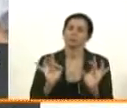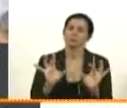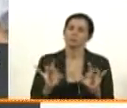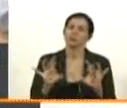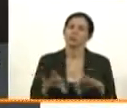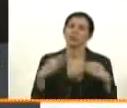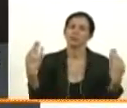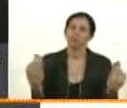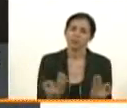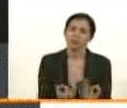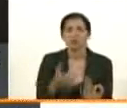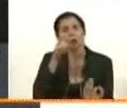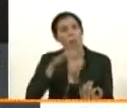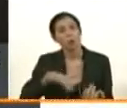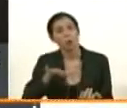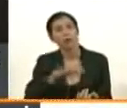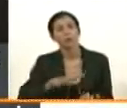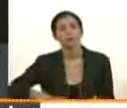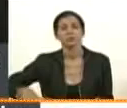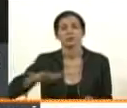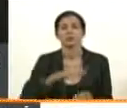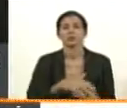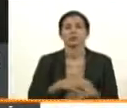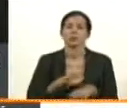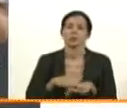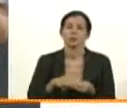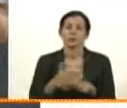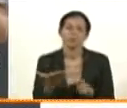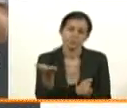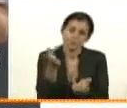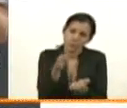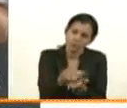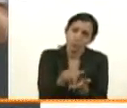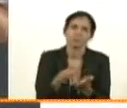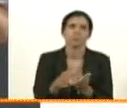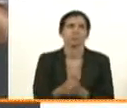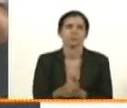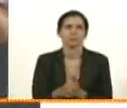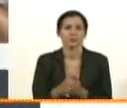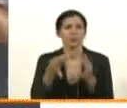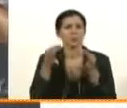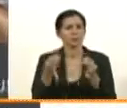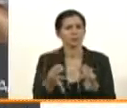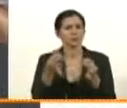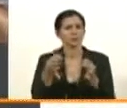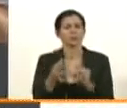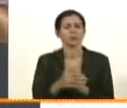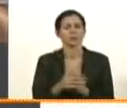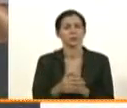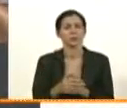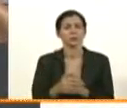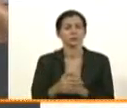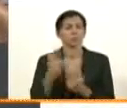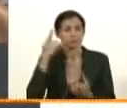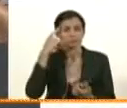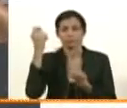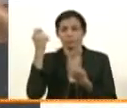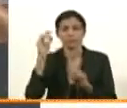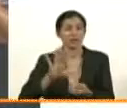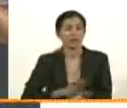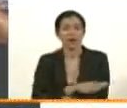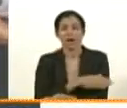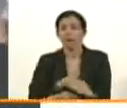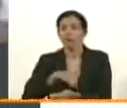familia Tarife y al pueblo llanero por la irreparable pérdida. Quedarán para siempre sus canciones y su